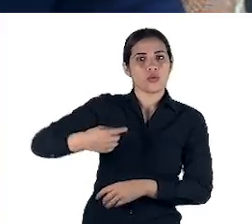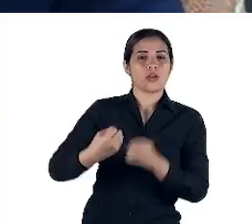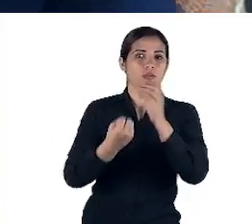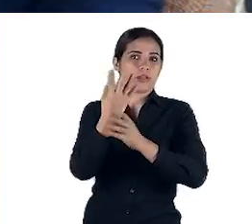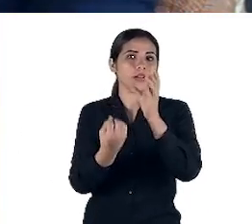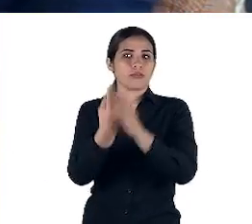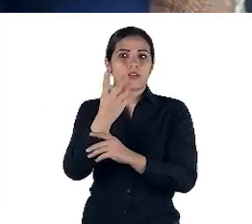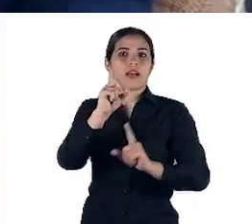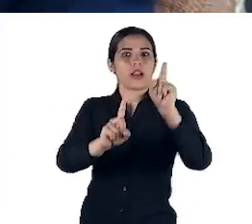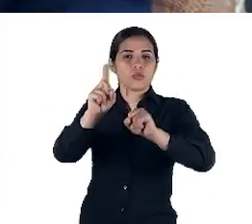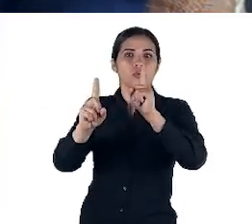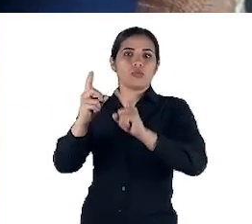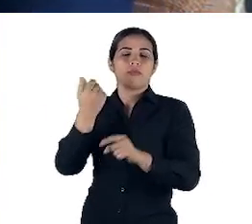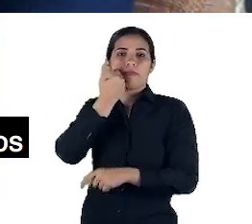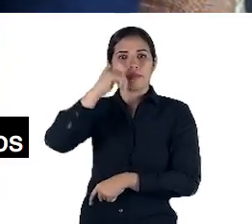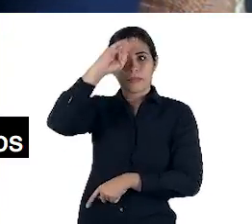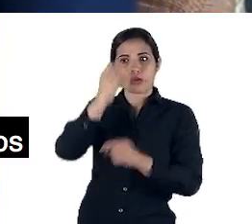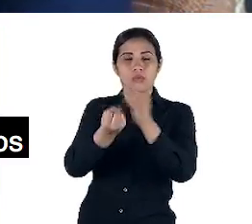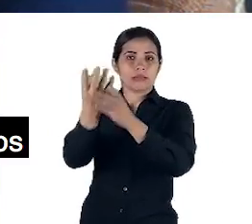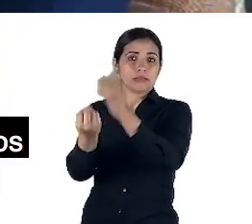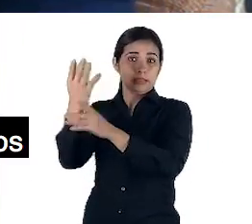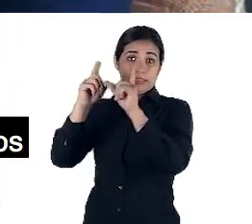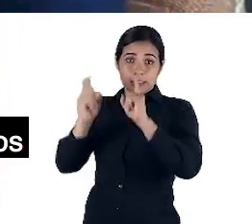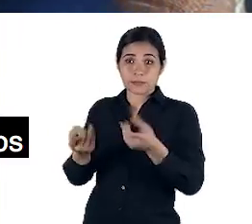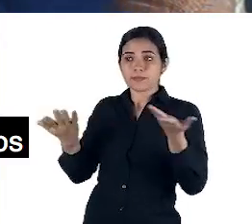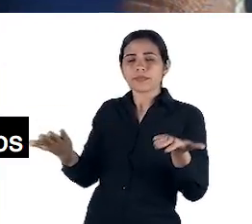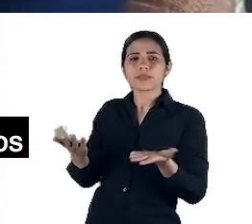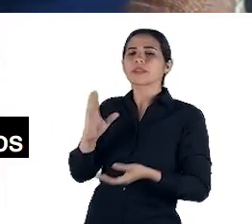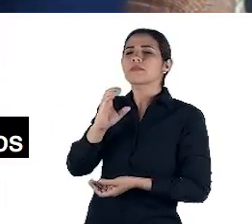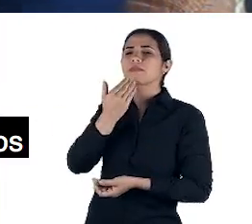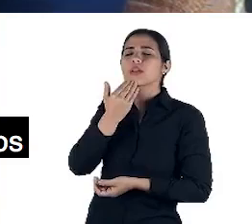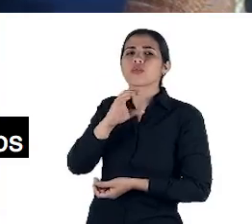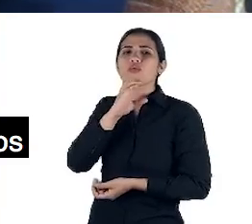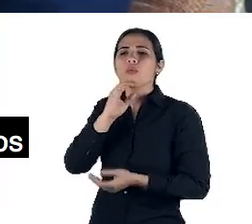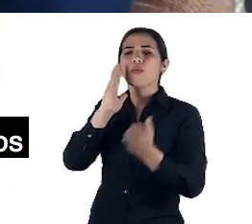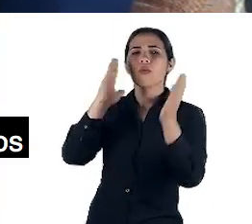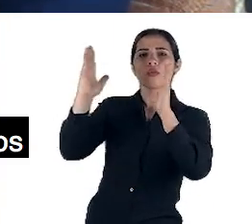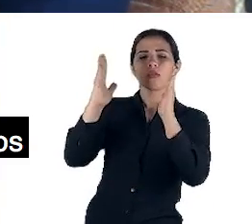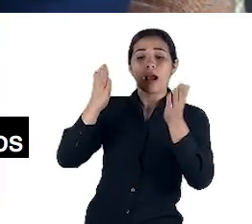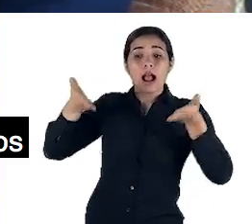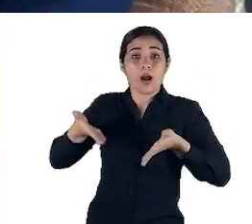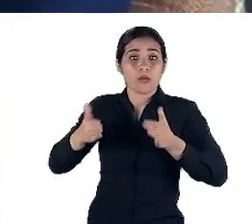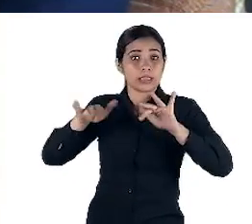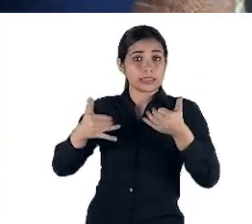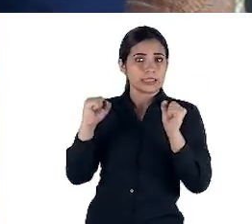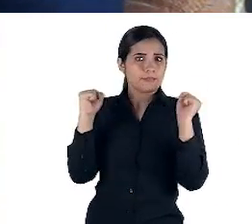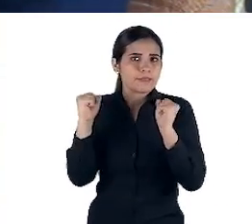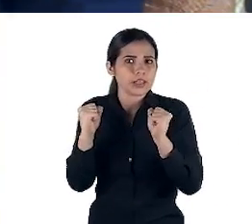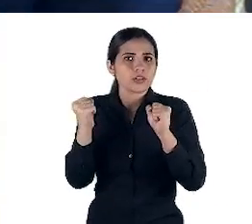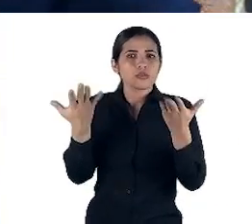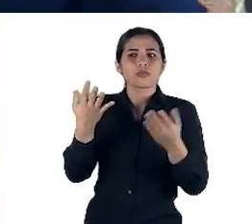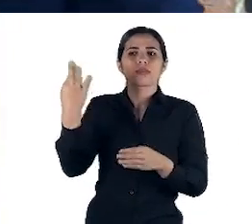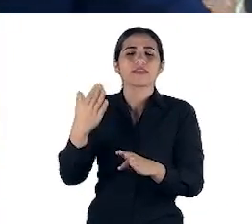nuevas afecciones. Pero si tenemos que hacer una lista, decir, bueno, estacionalmente, en esta estación del año, tenemos que prever